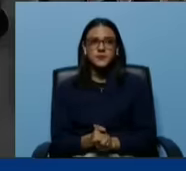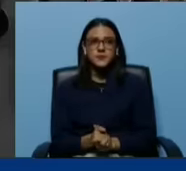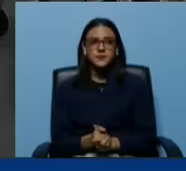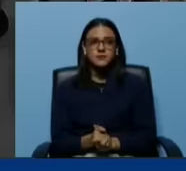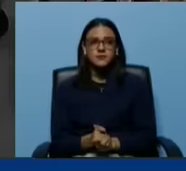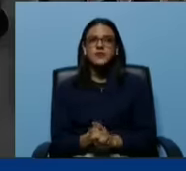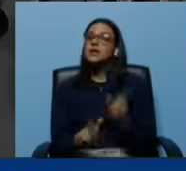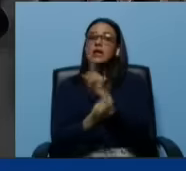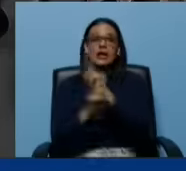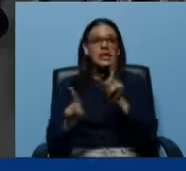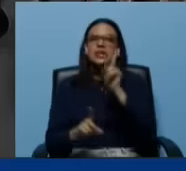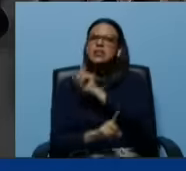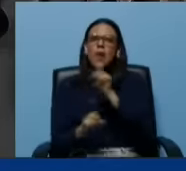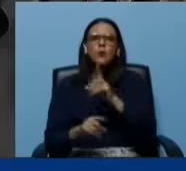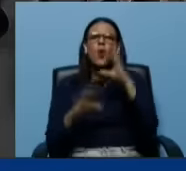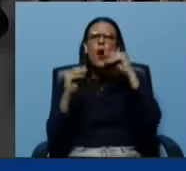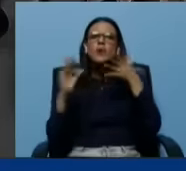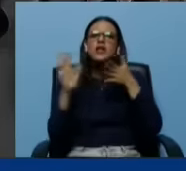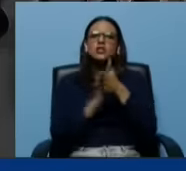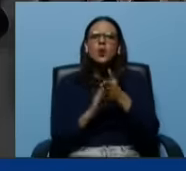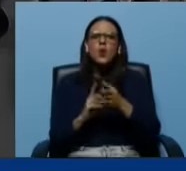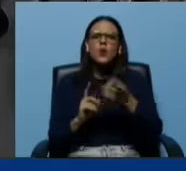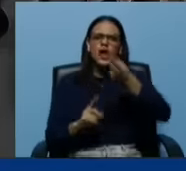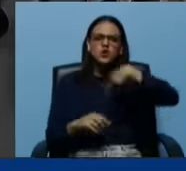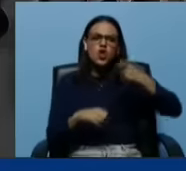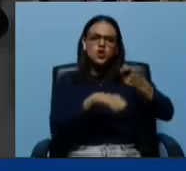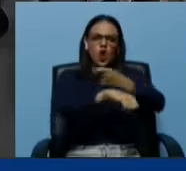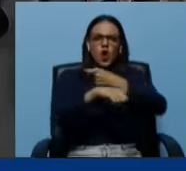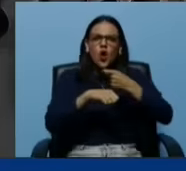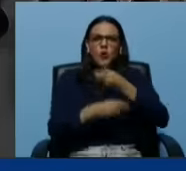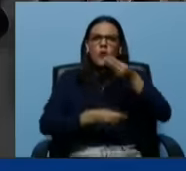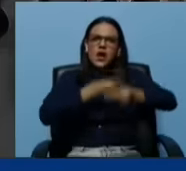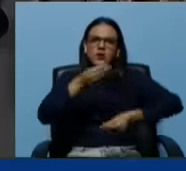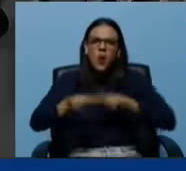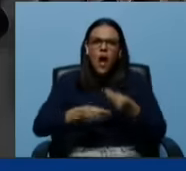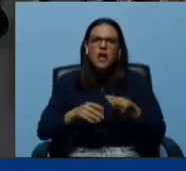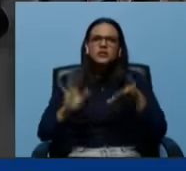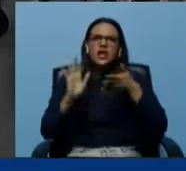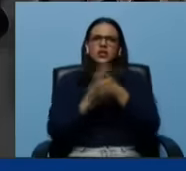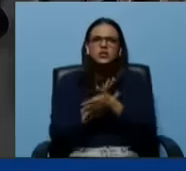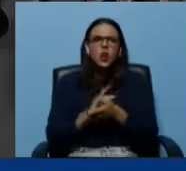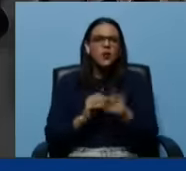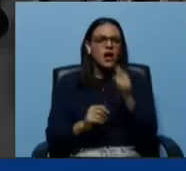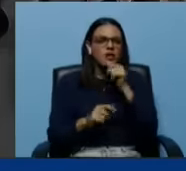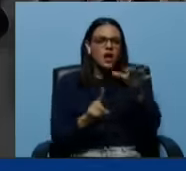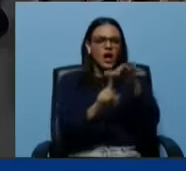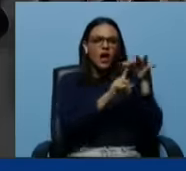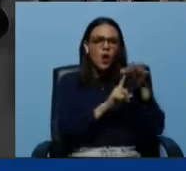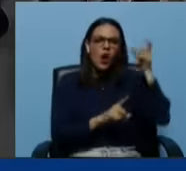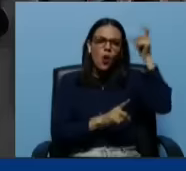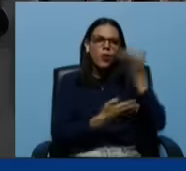ni hablar de cómo los gobernadores deben ser determinados por el pueblo.